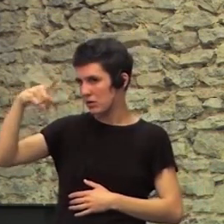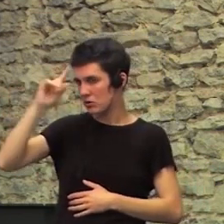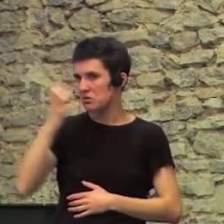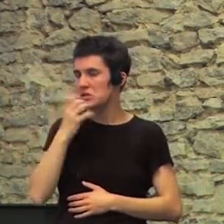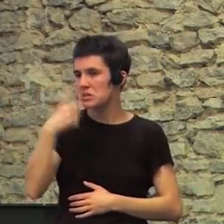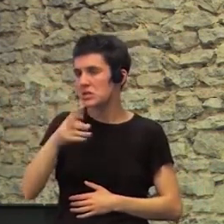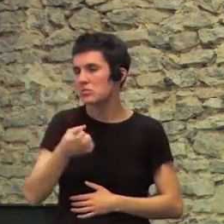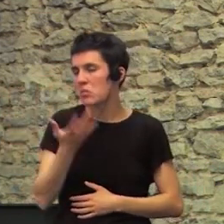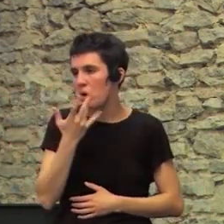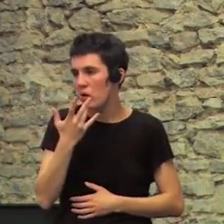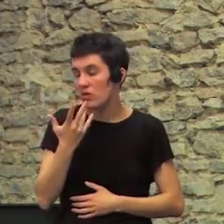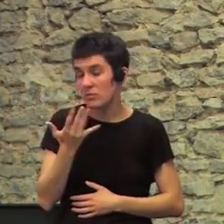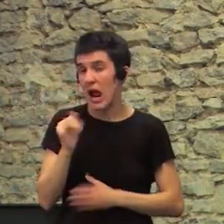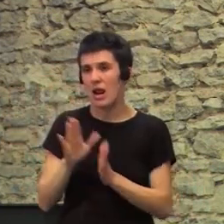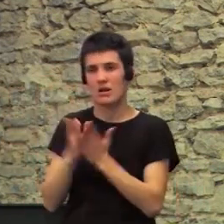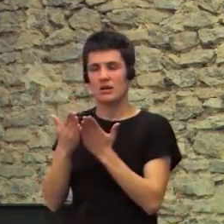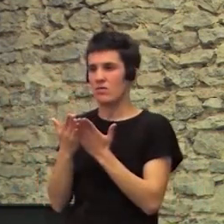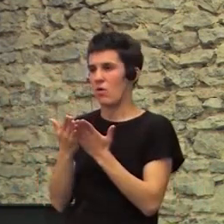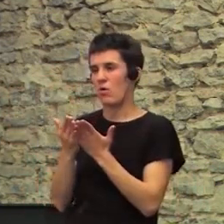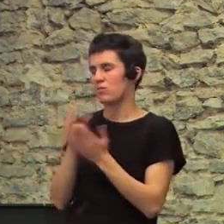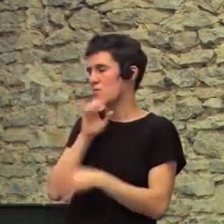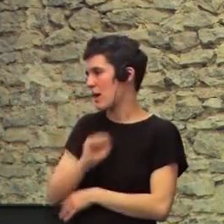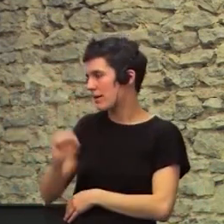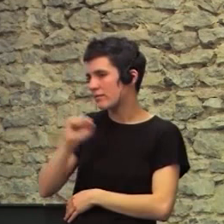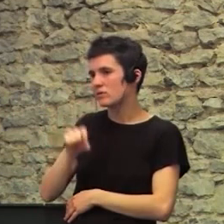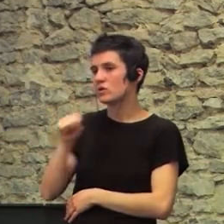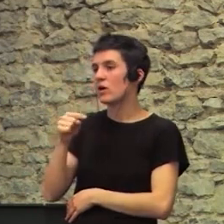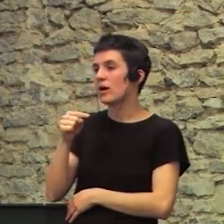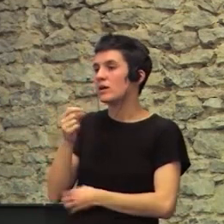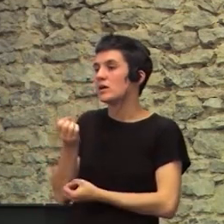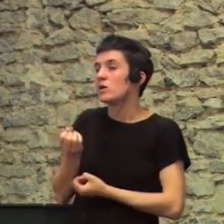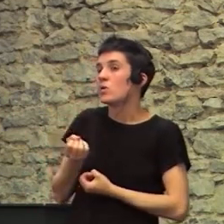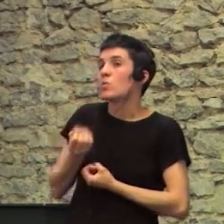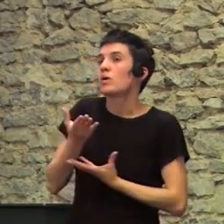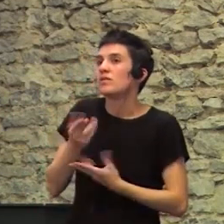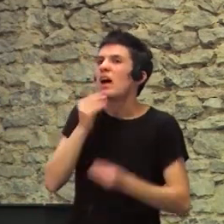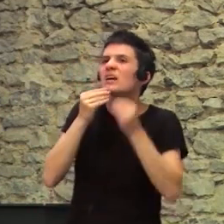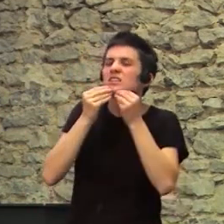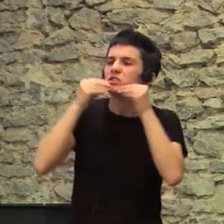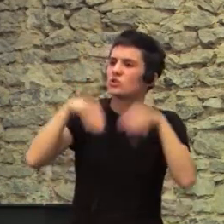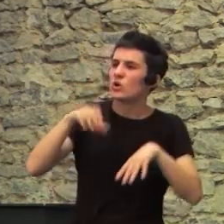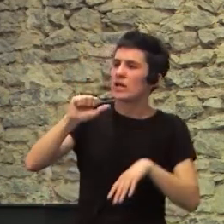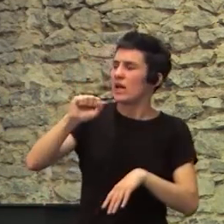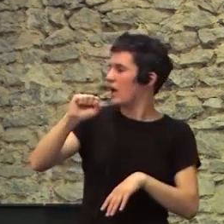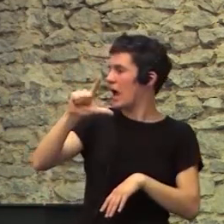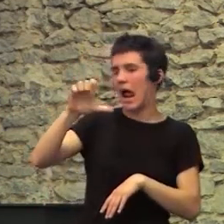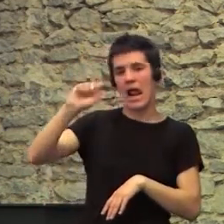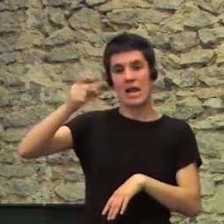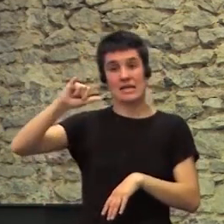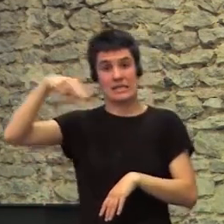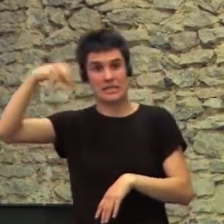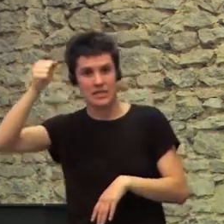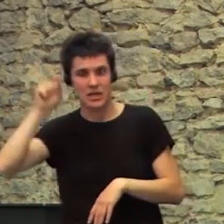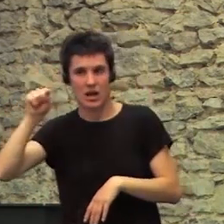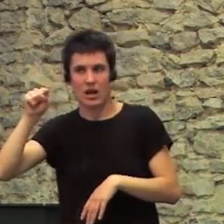hay un libro fantástico que cuenta la historia de Alexina, que luego fue Abel y que se ha conocido como